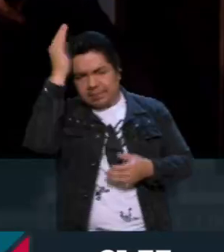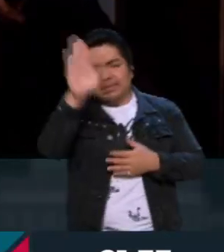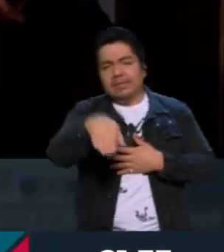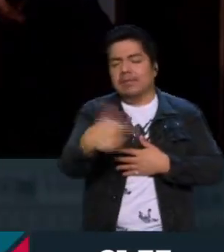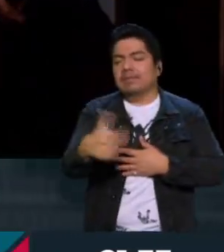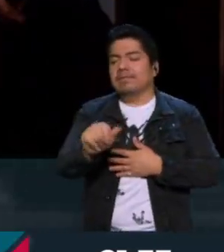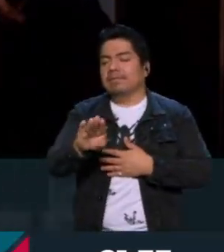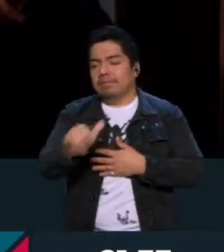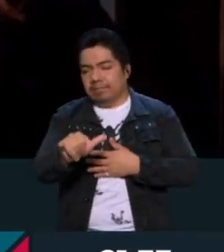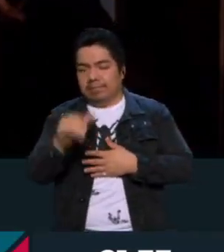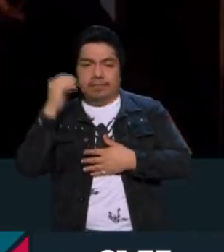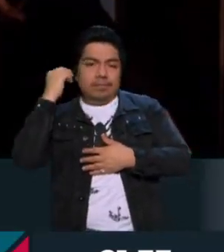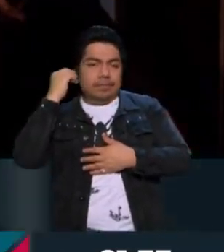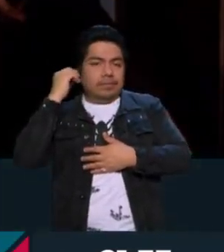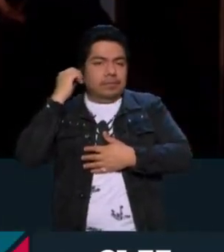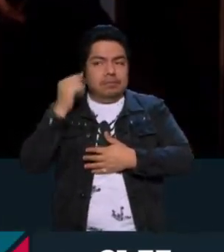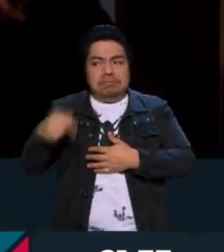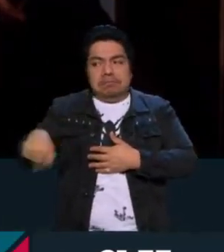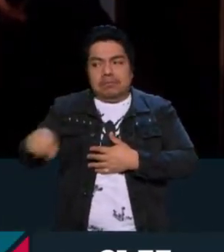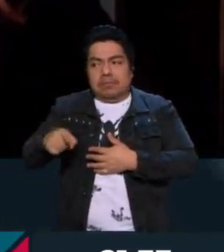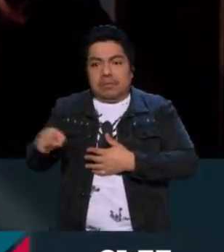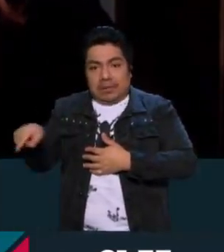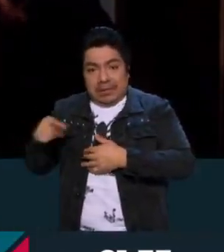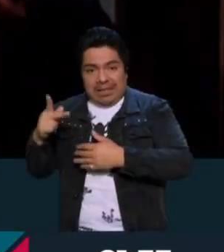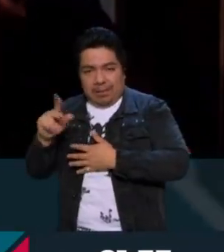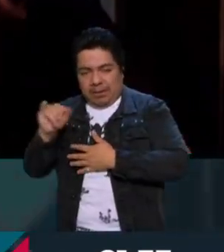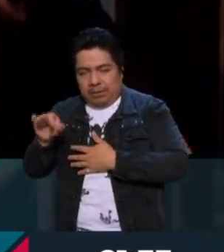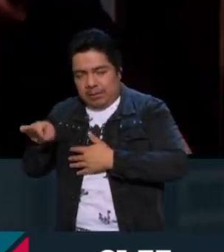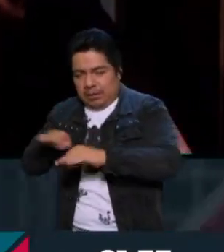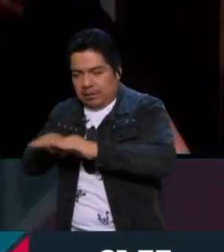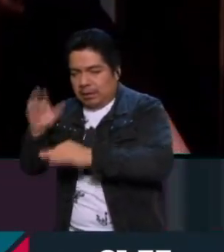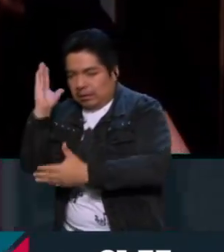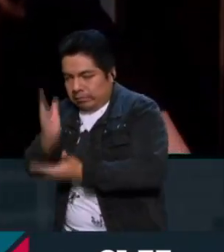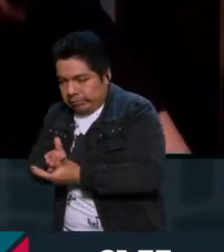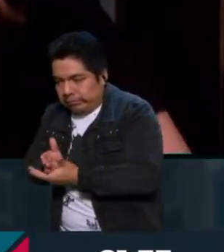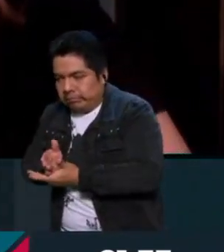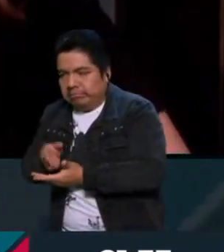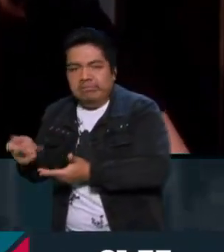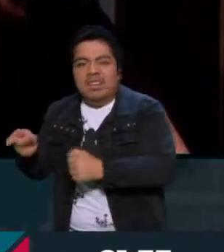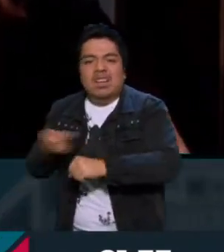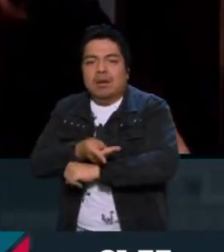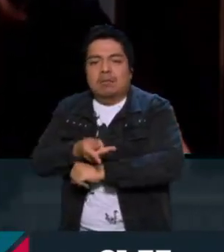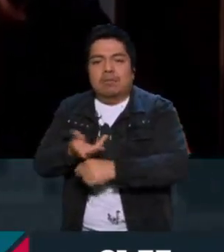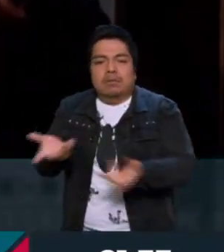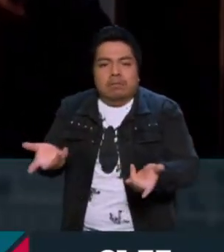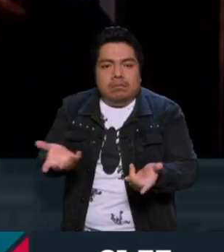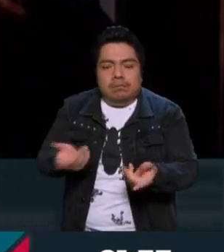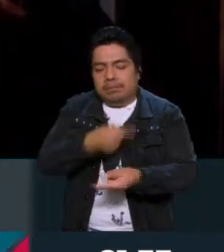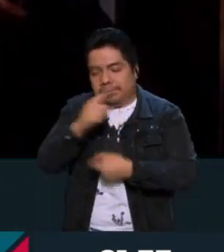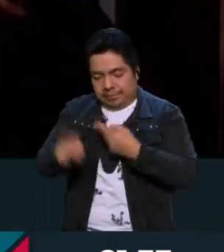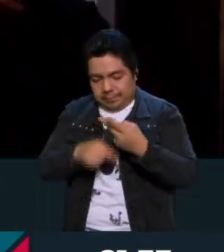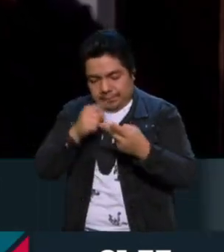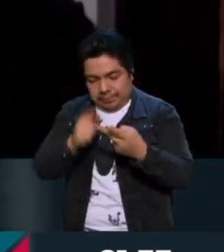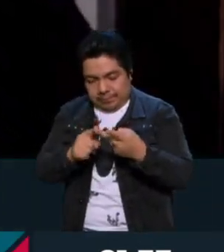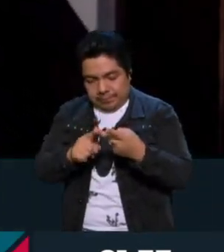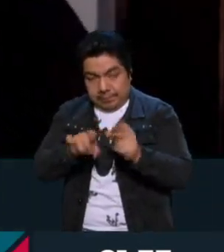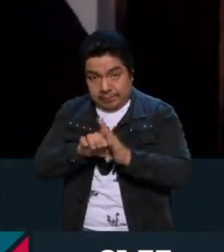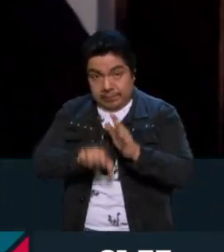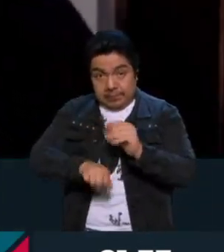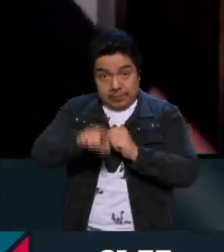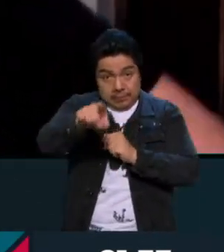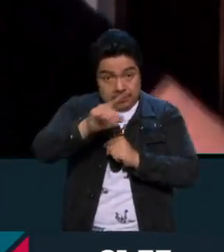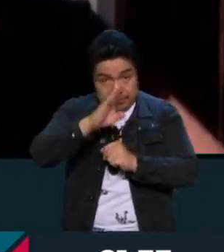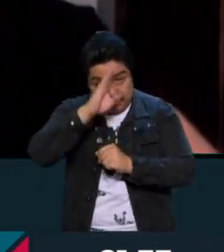cuáles consideras tú que serán los impactos de este paro de trabajadores del Poder Judicial. Eso por un lado, y por otro, si consideras